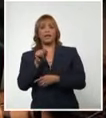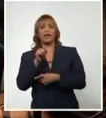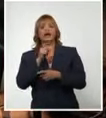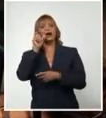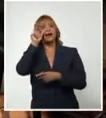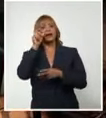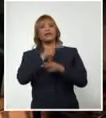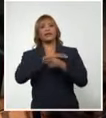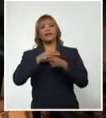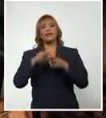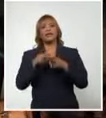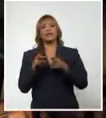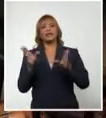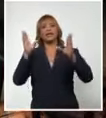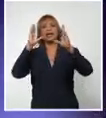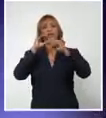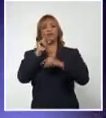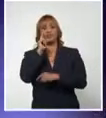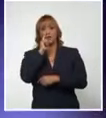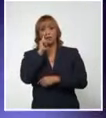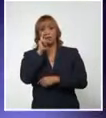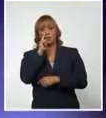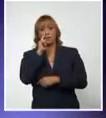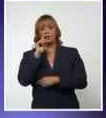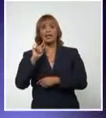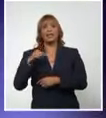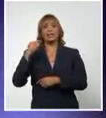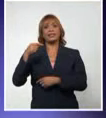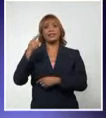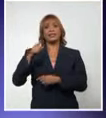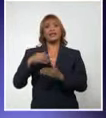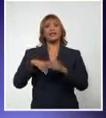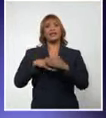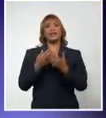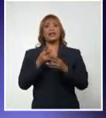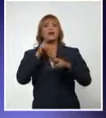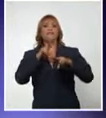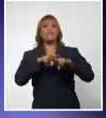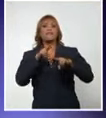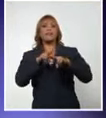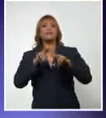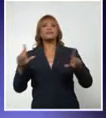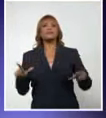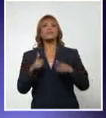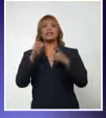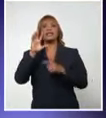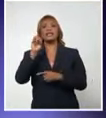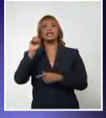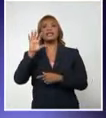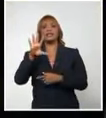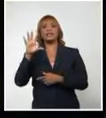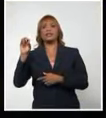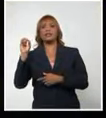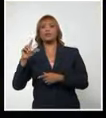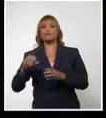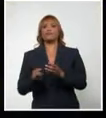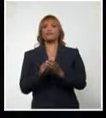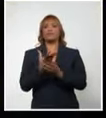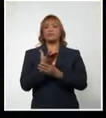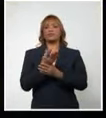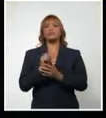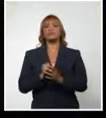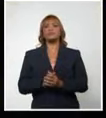aparecía aquella noche de noviembre, días después de que La Habana celebrara sus 500 años de fundada.